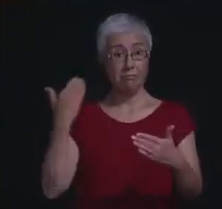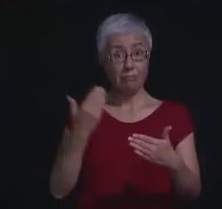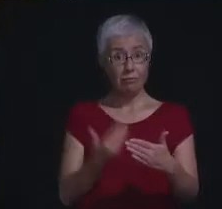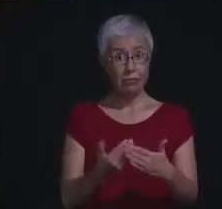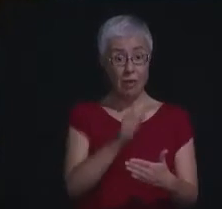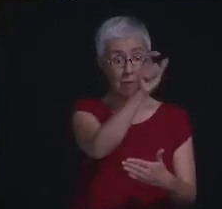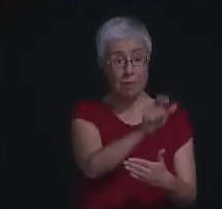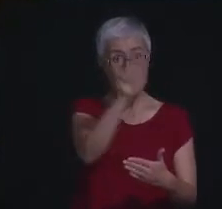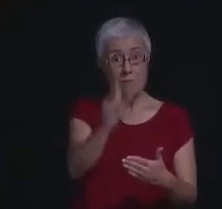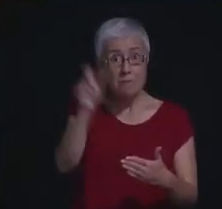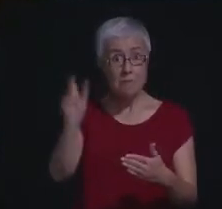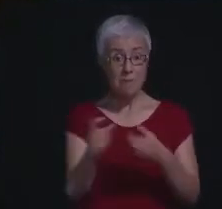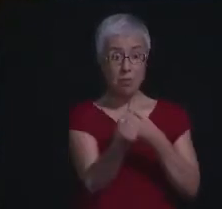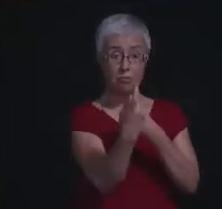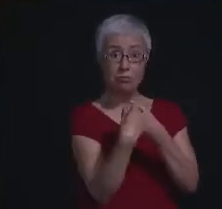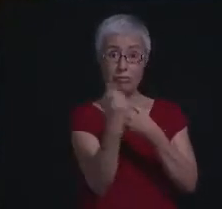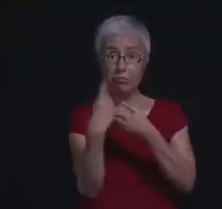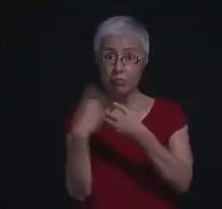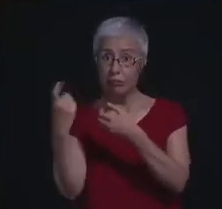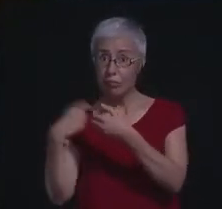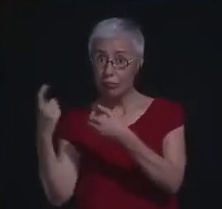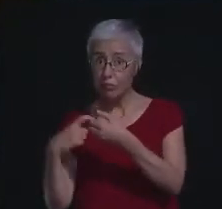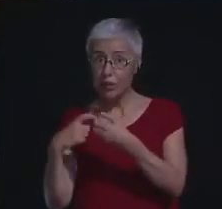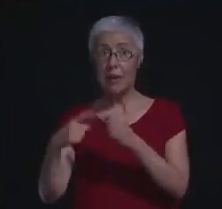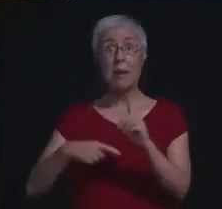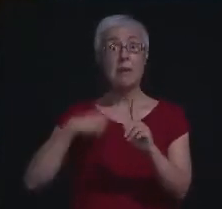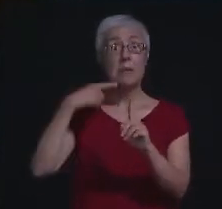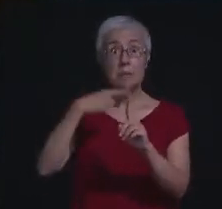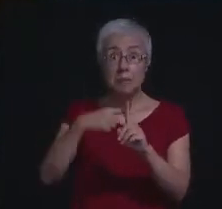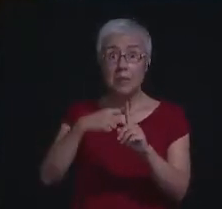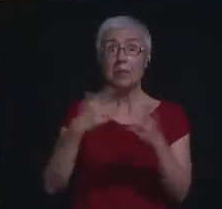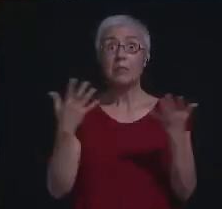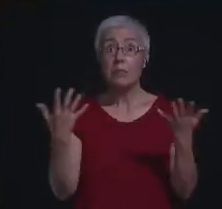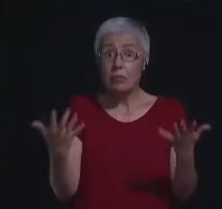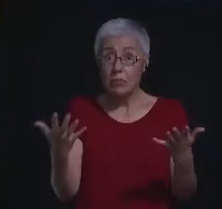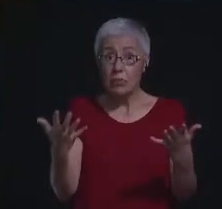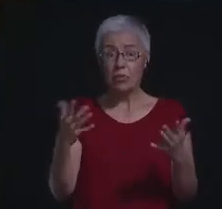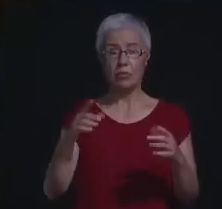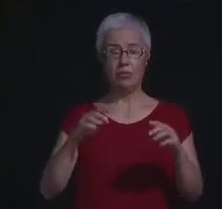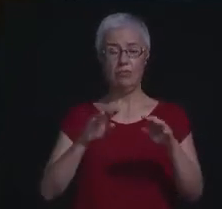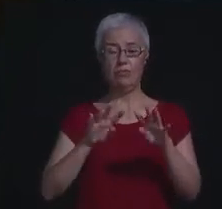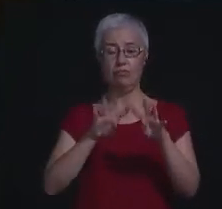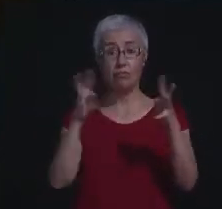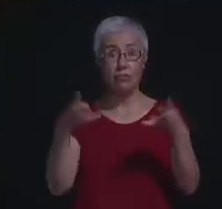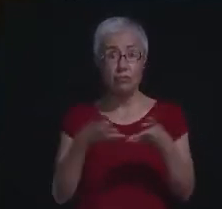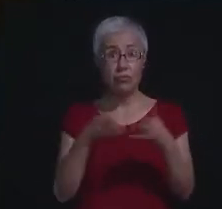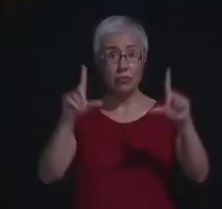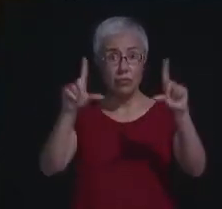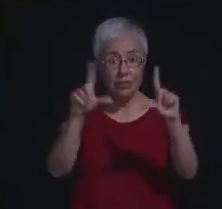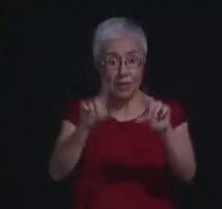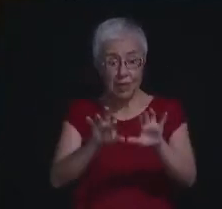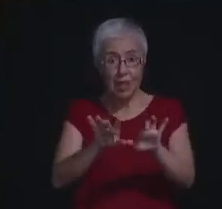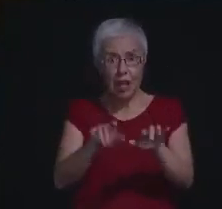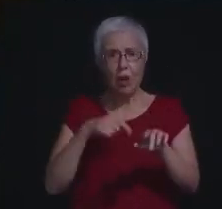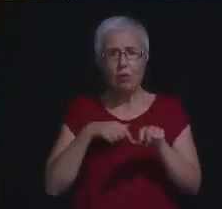forma activa, sino que también hemos querido ser altavoz en las redes sociales. Y hoy, que es el último día, me